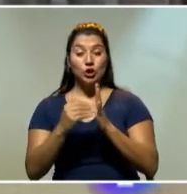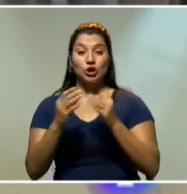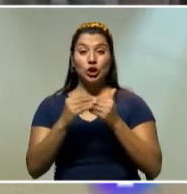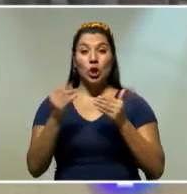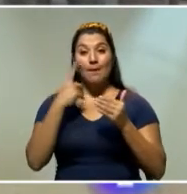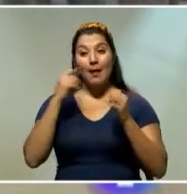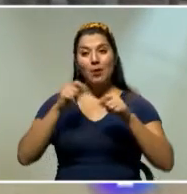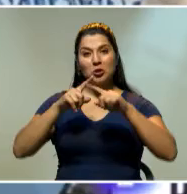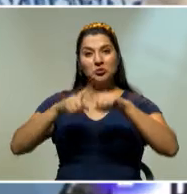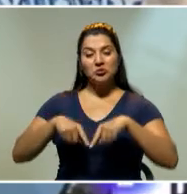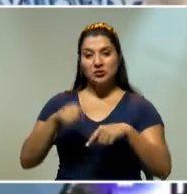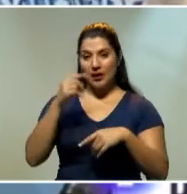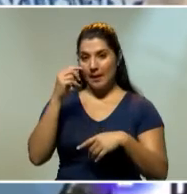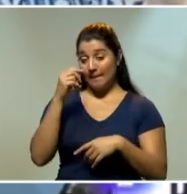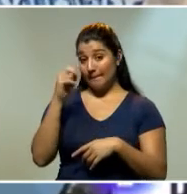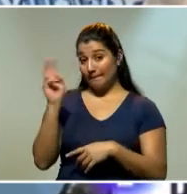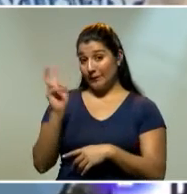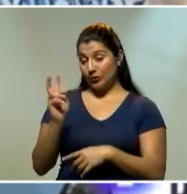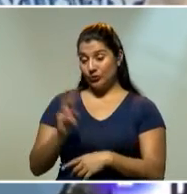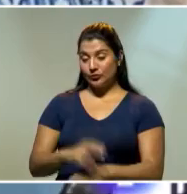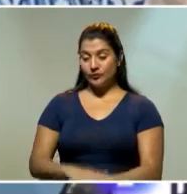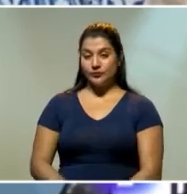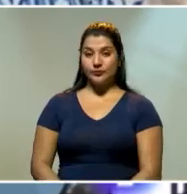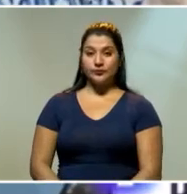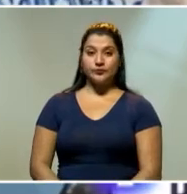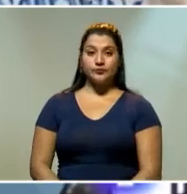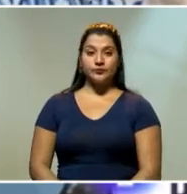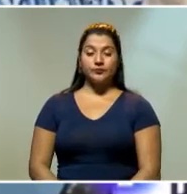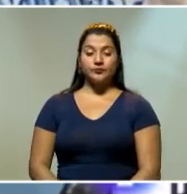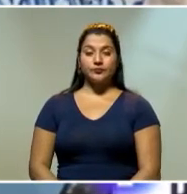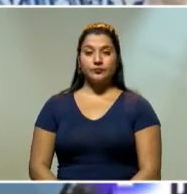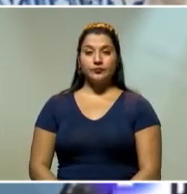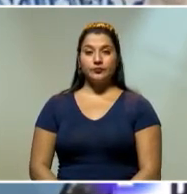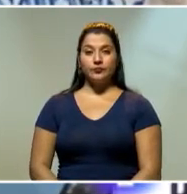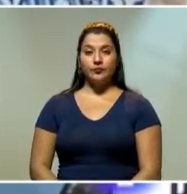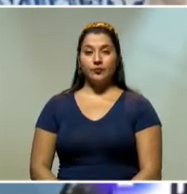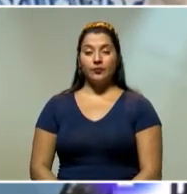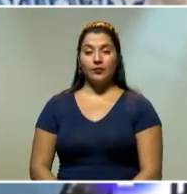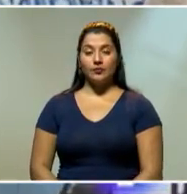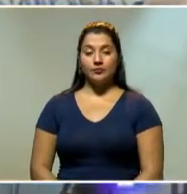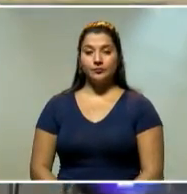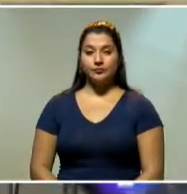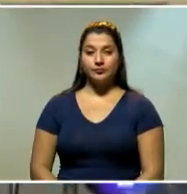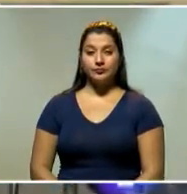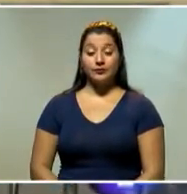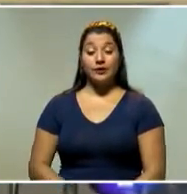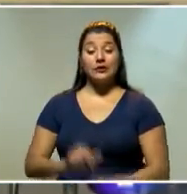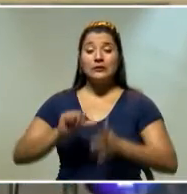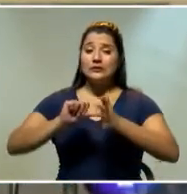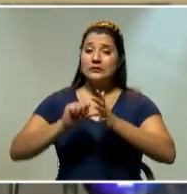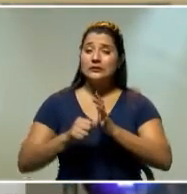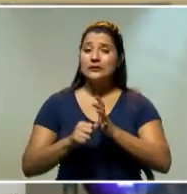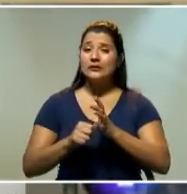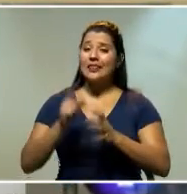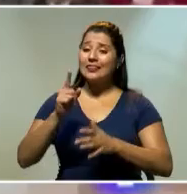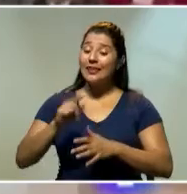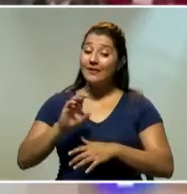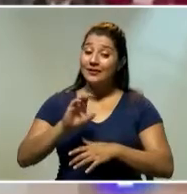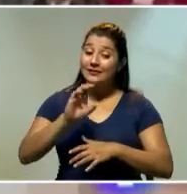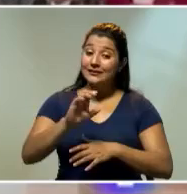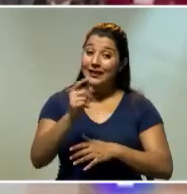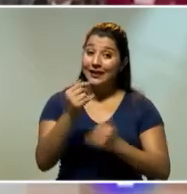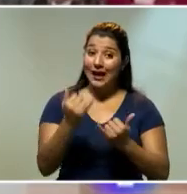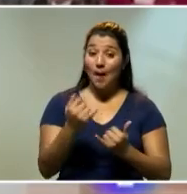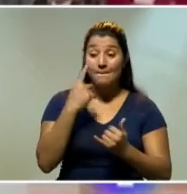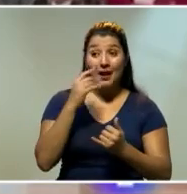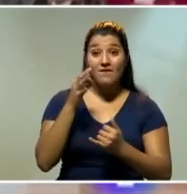para combatir el virus. Invest today or pay more later. Insisten, es invertir ahora para evitar